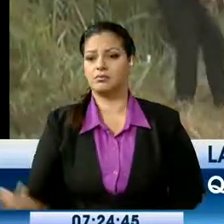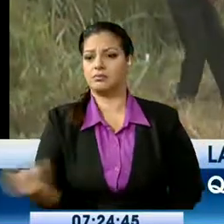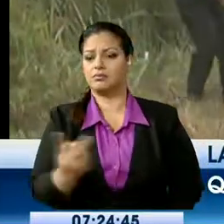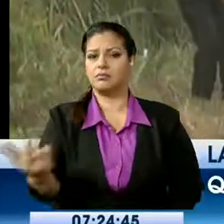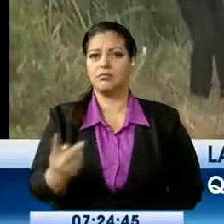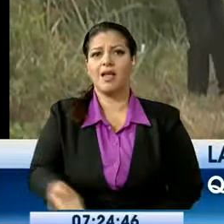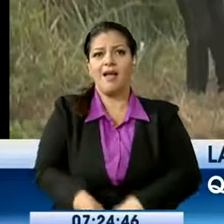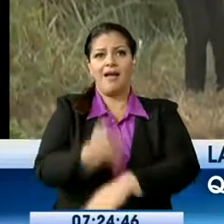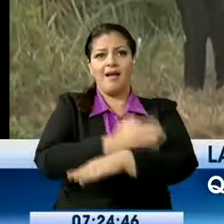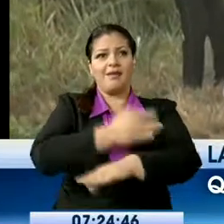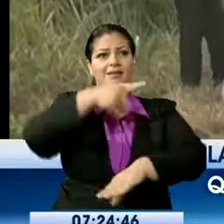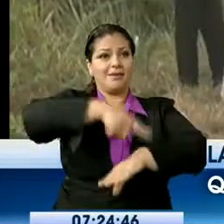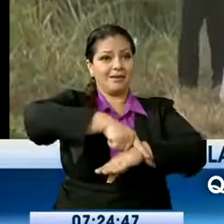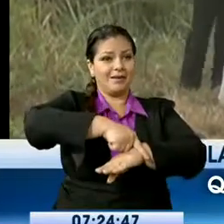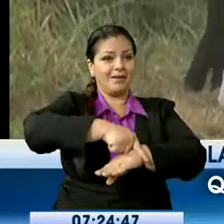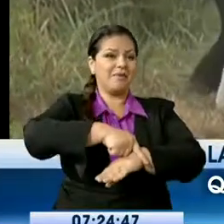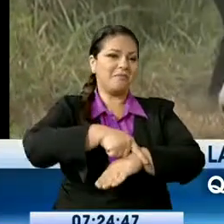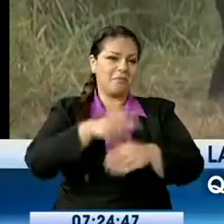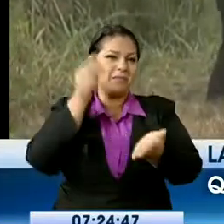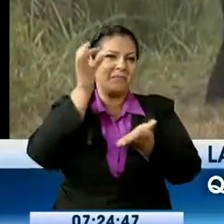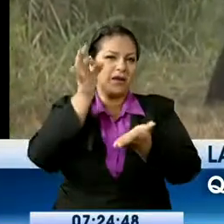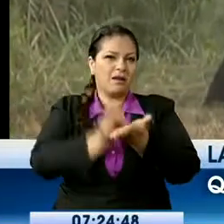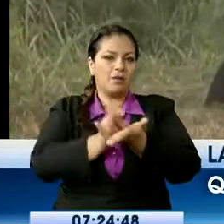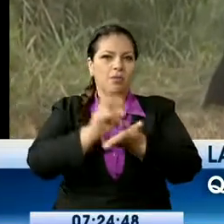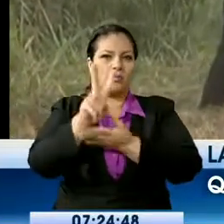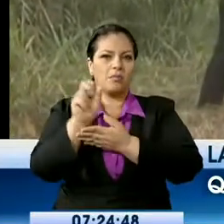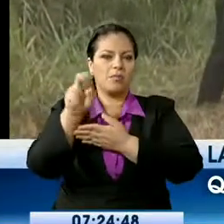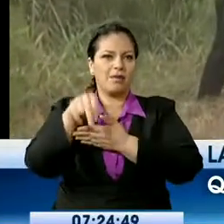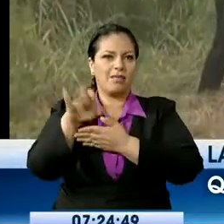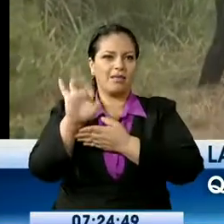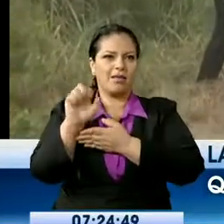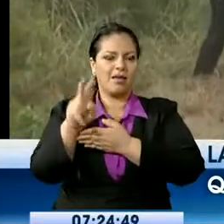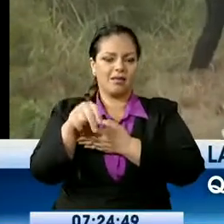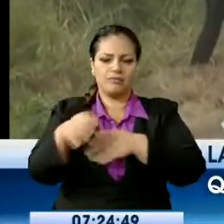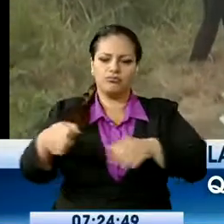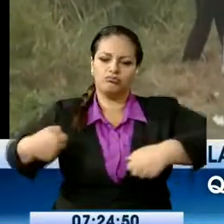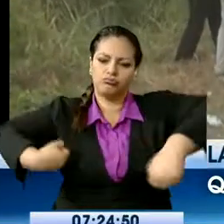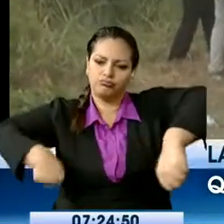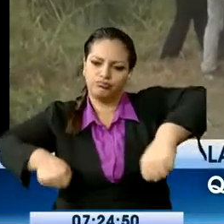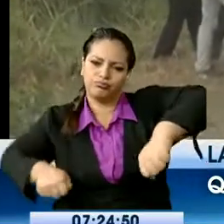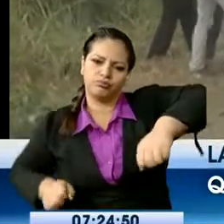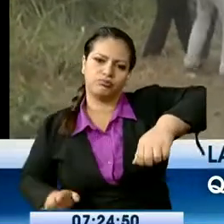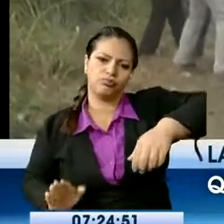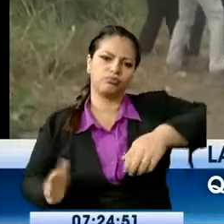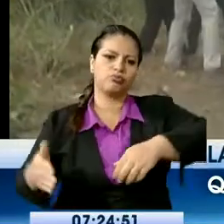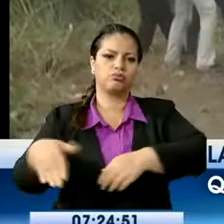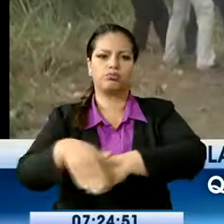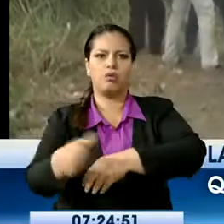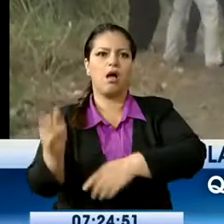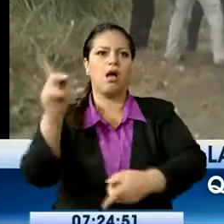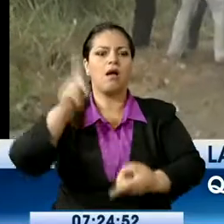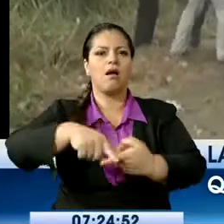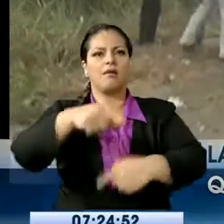Cantón Quevedo. Fiscalía, junto a la DINASED, trabajan ya en el caso. Desde Los Ríos, informó Odette Camacho.